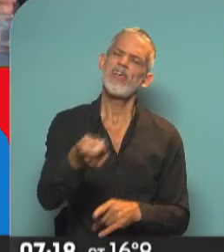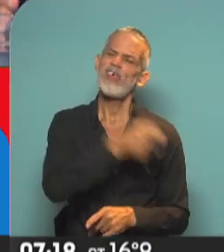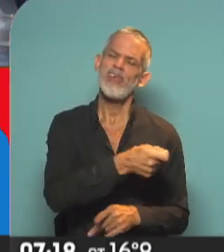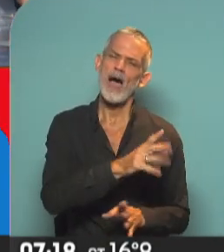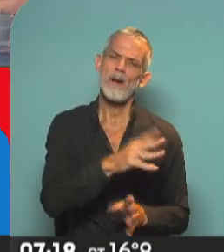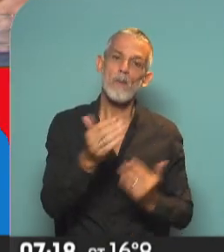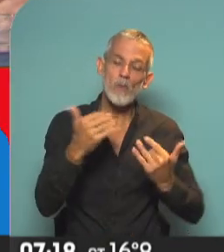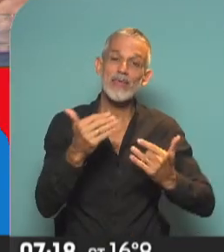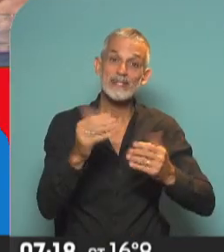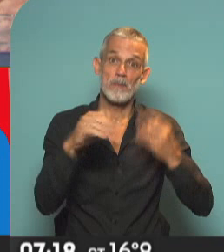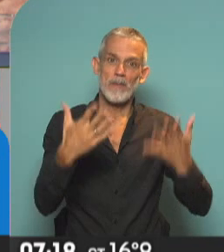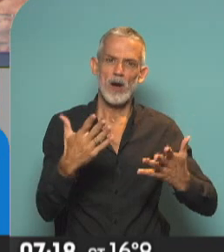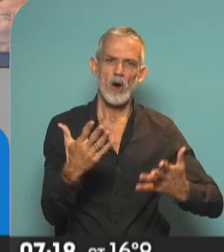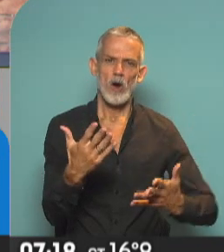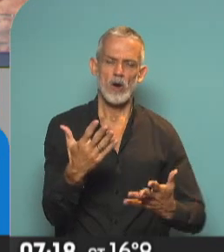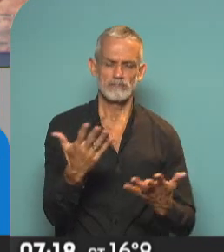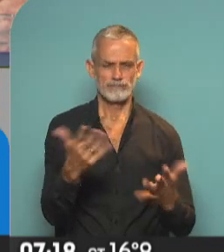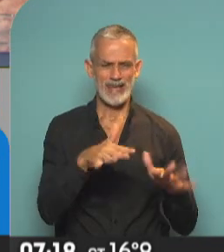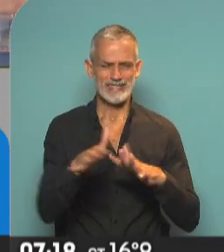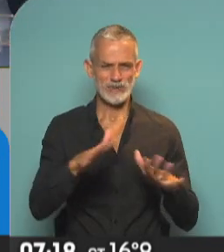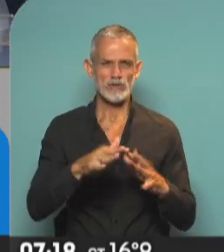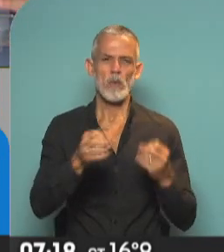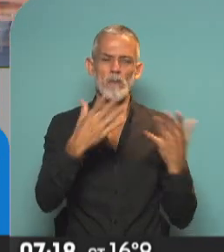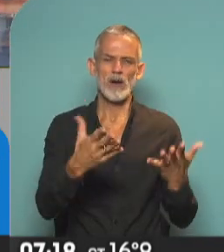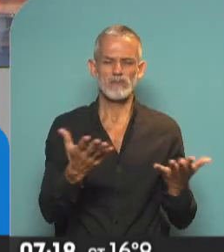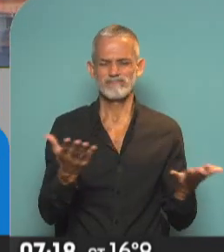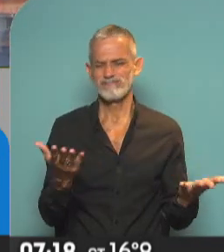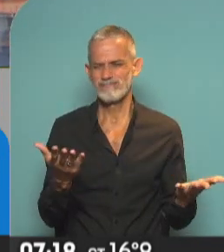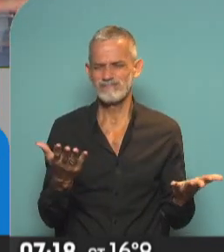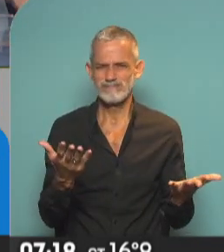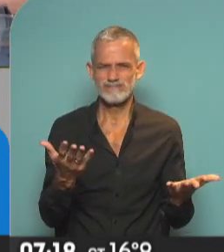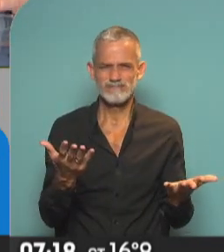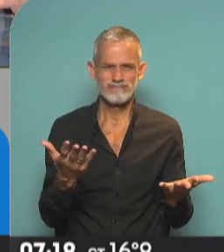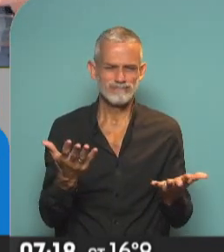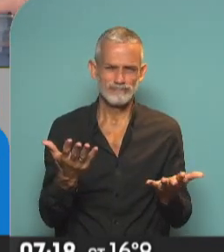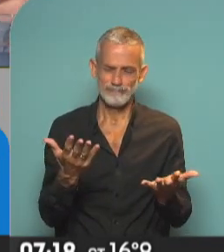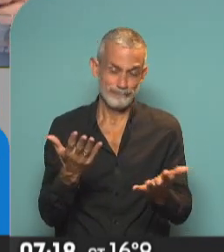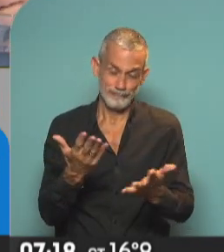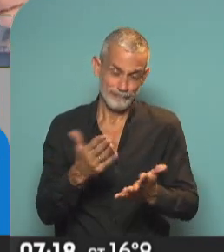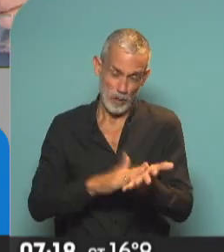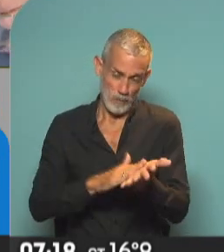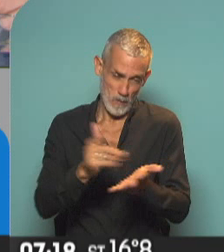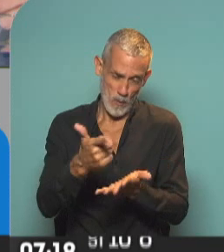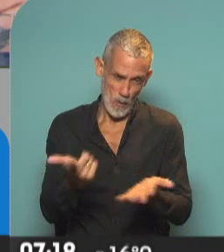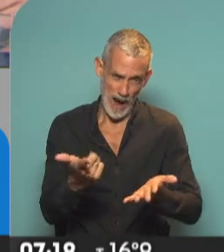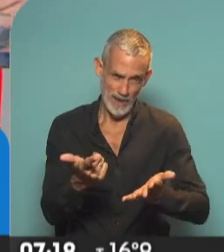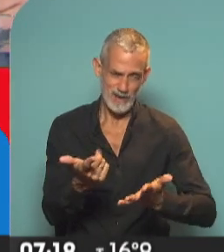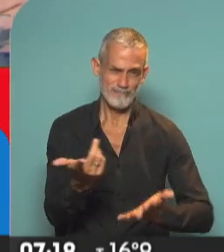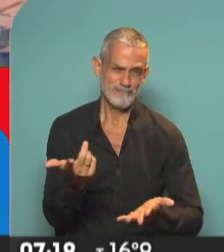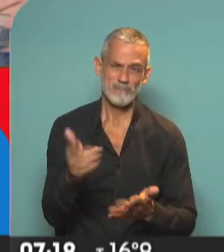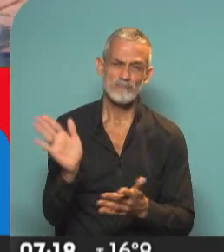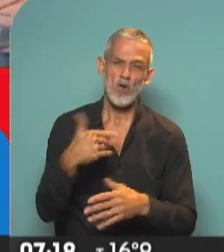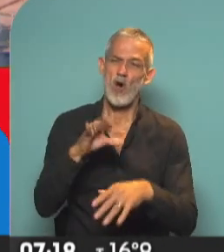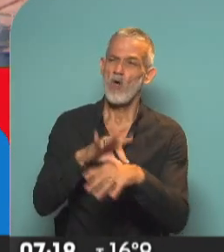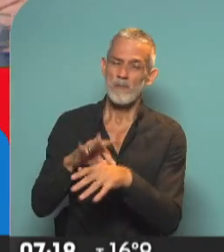antes, probablemente la situación de salud habría mejorado, lo cual es absolutamente contrafáctico y contradicho por